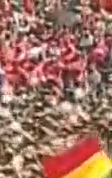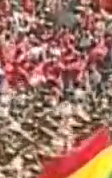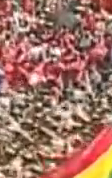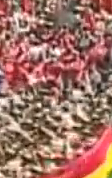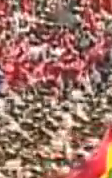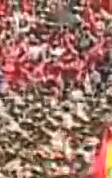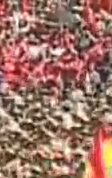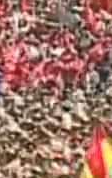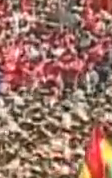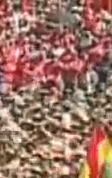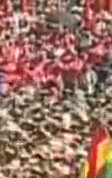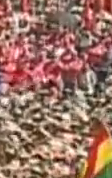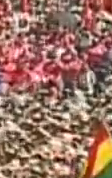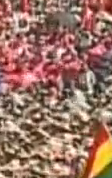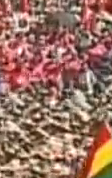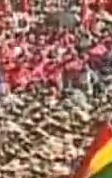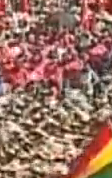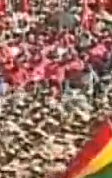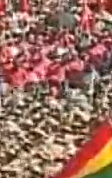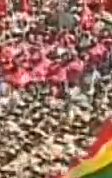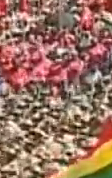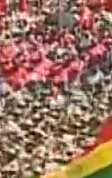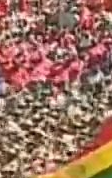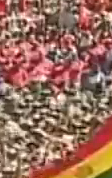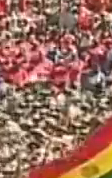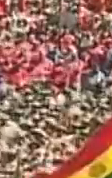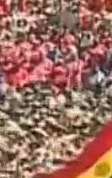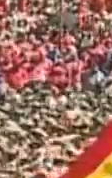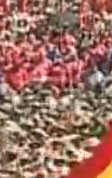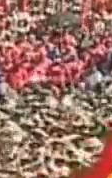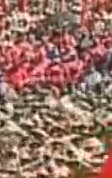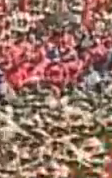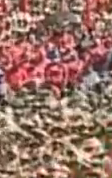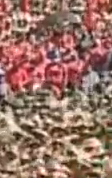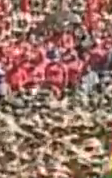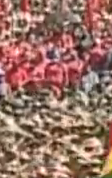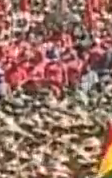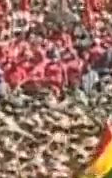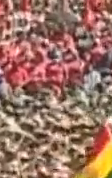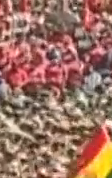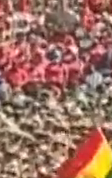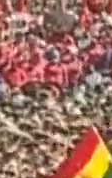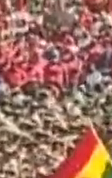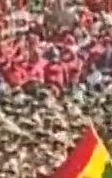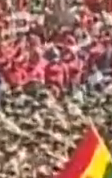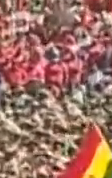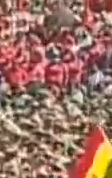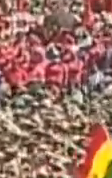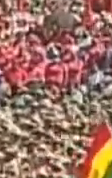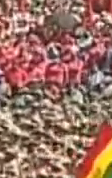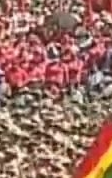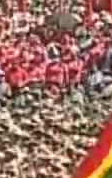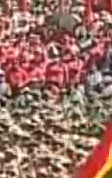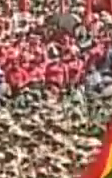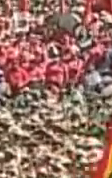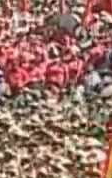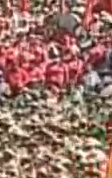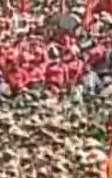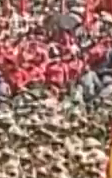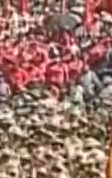pueblo que lucha, que combate, que da la batalla por la paz, por la democracia, por el desarrollo de nuestra